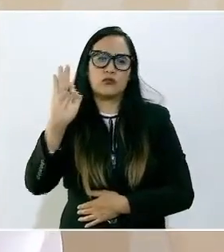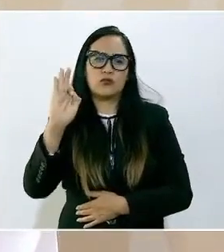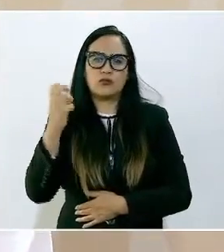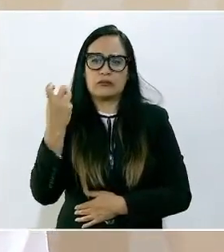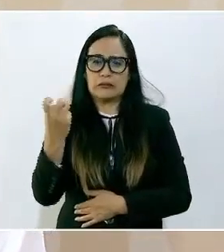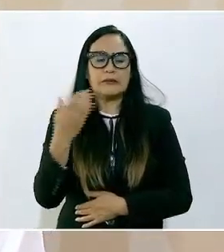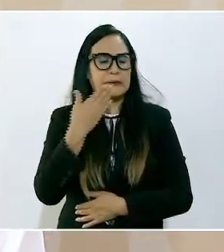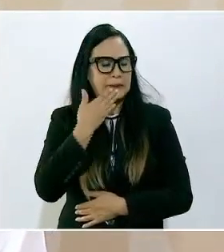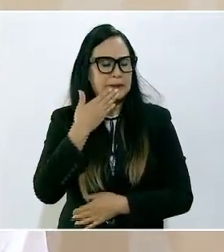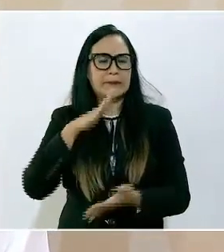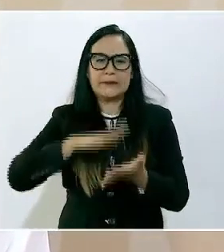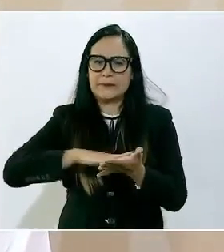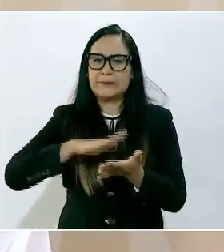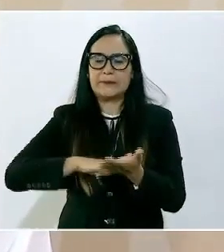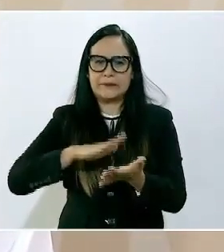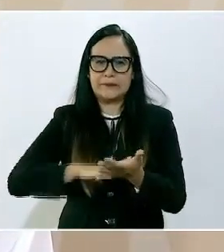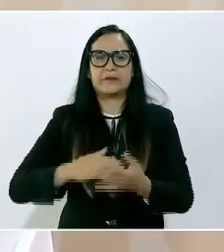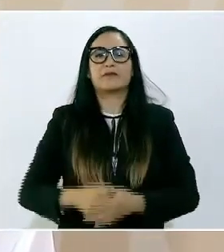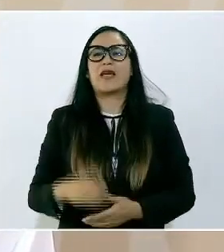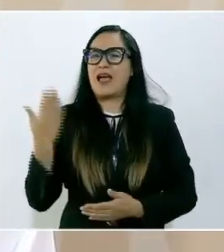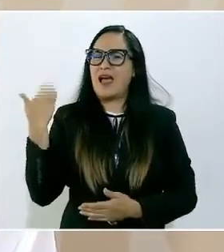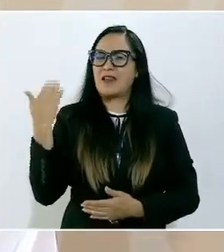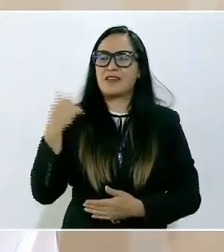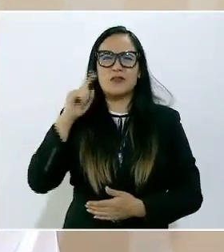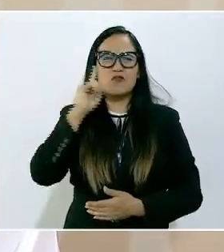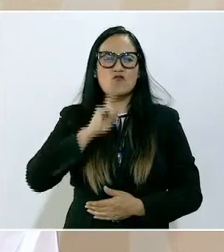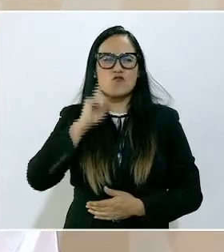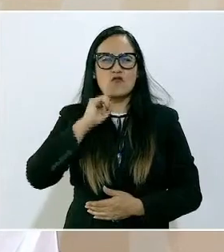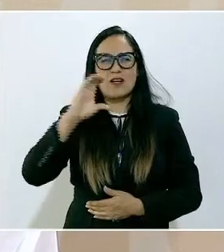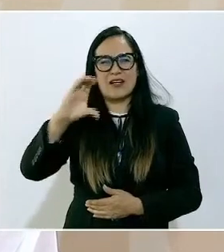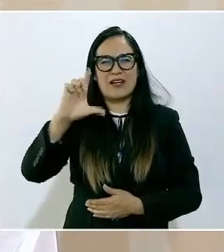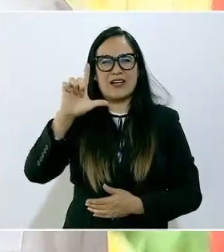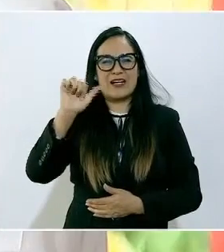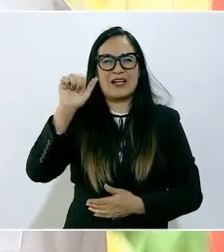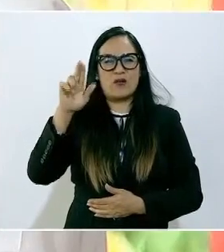Futuro. Como lo mencionó también Claudia